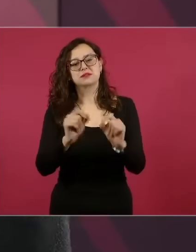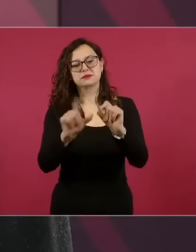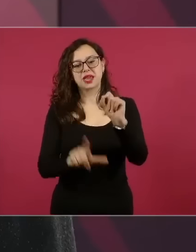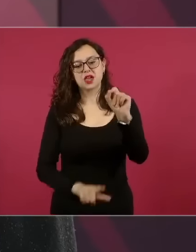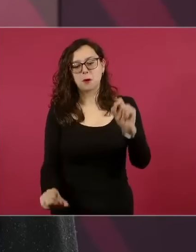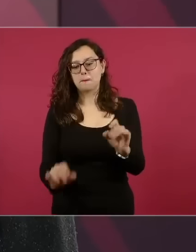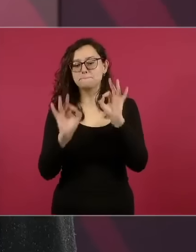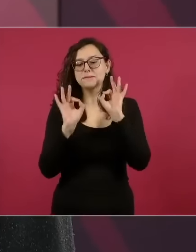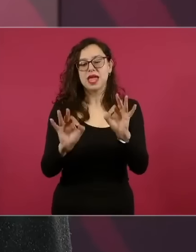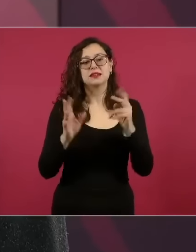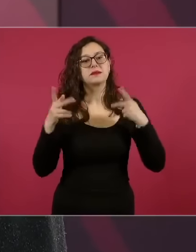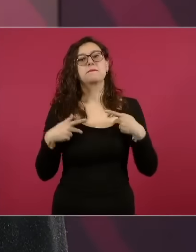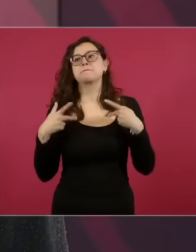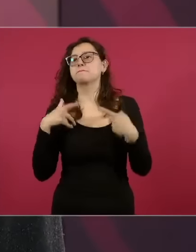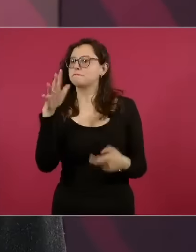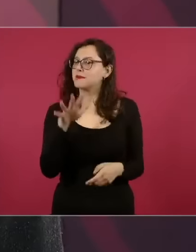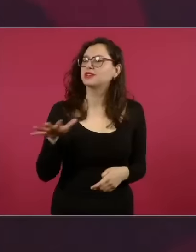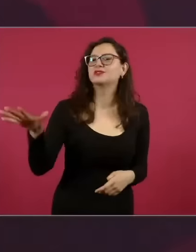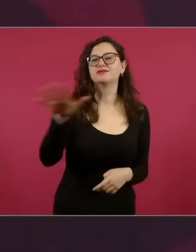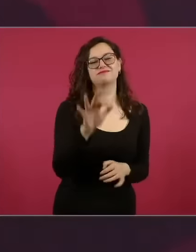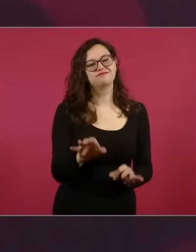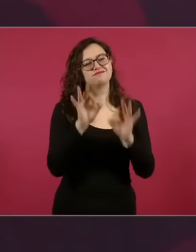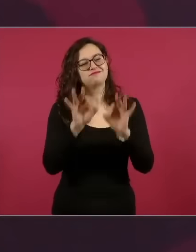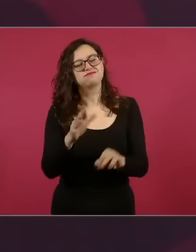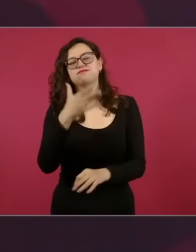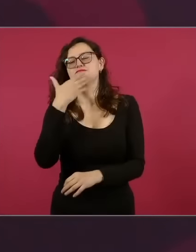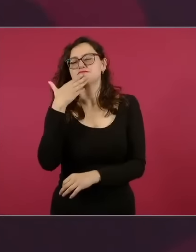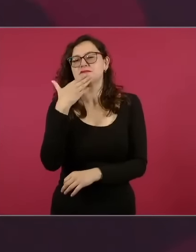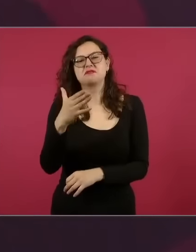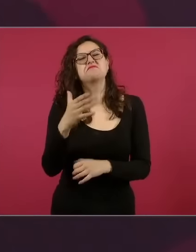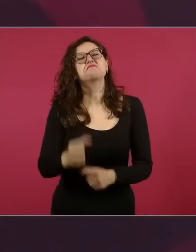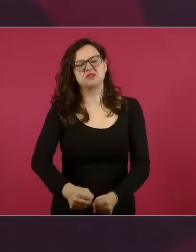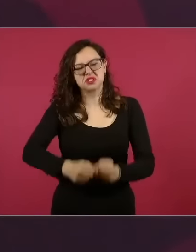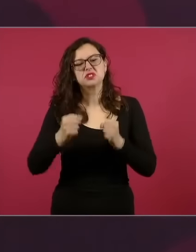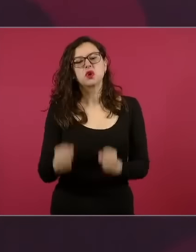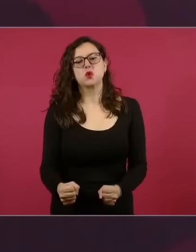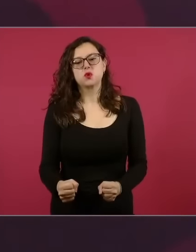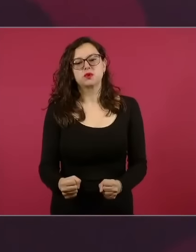con la próxima presidenta.